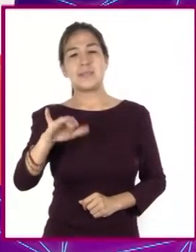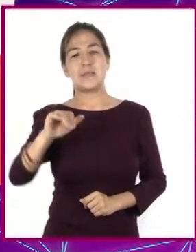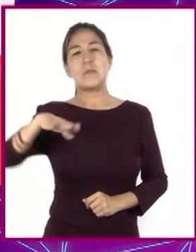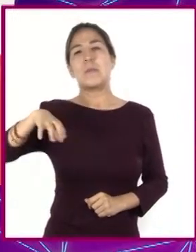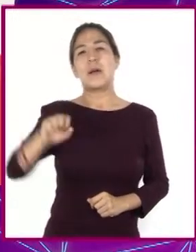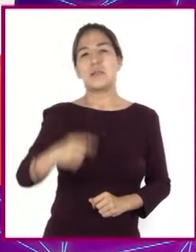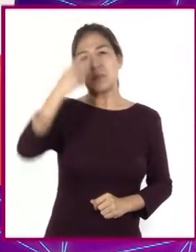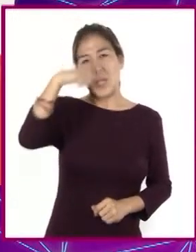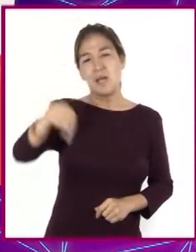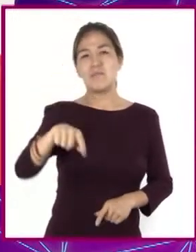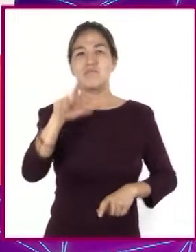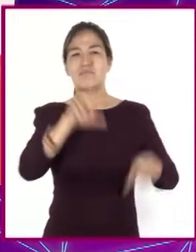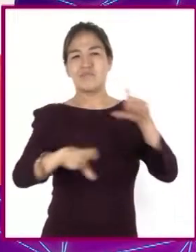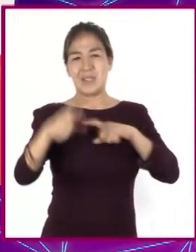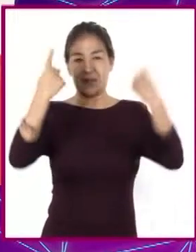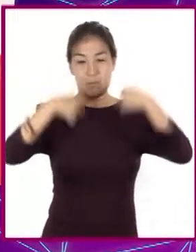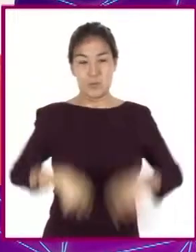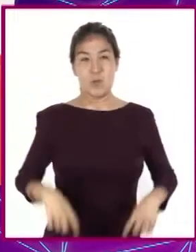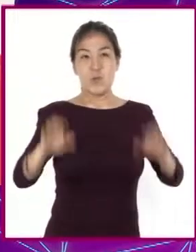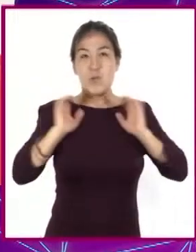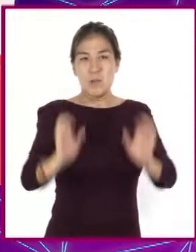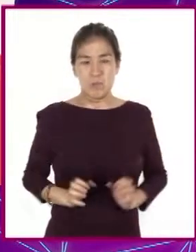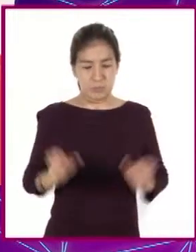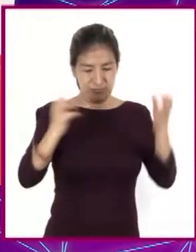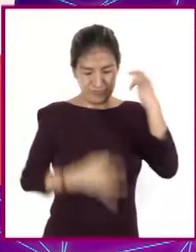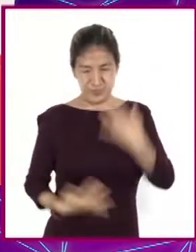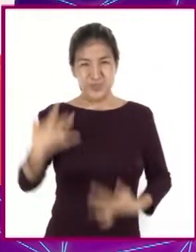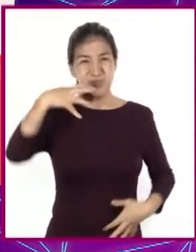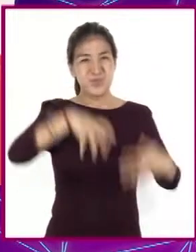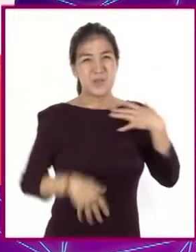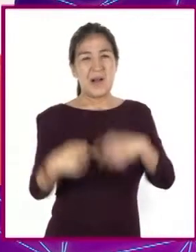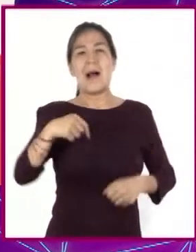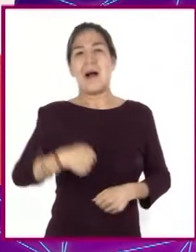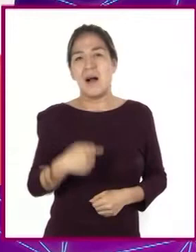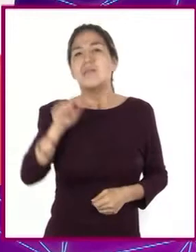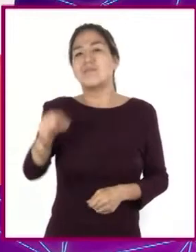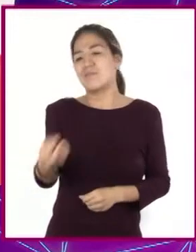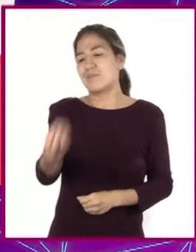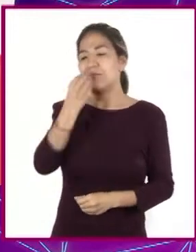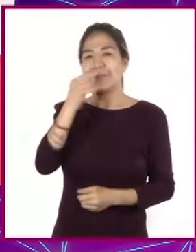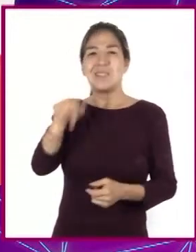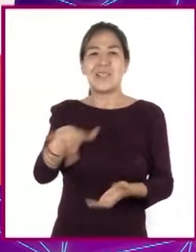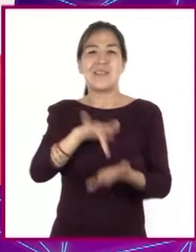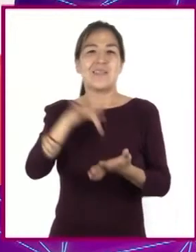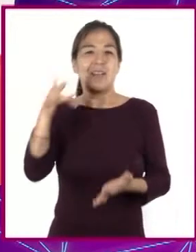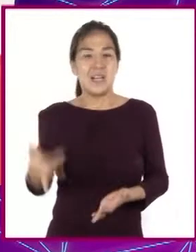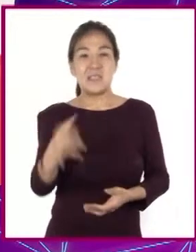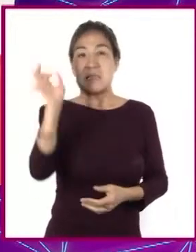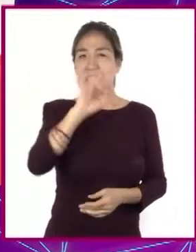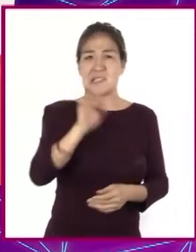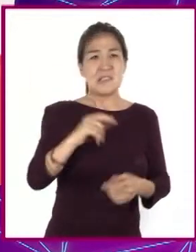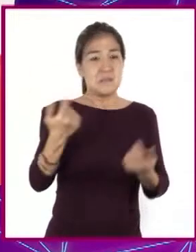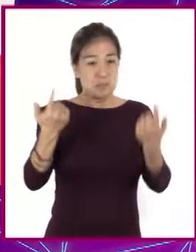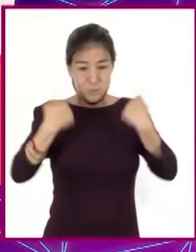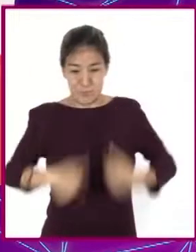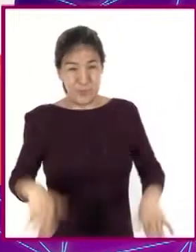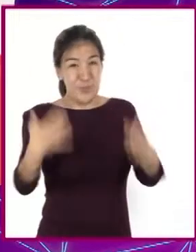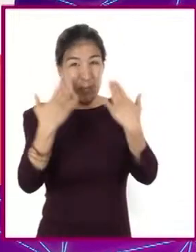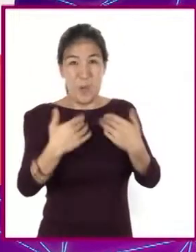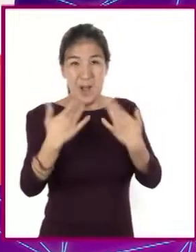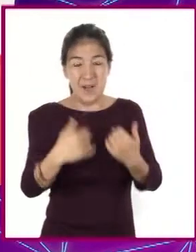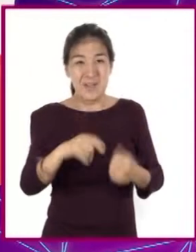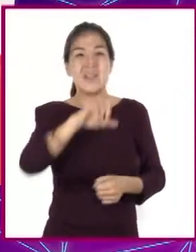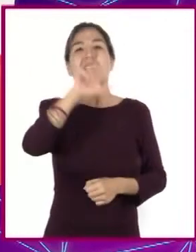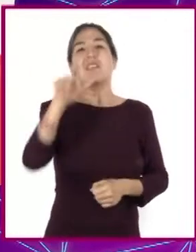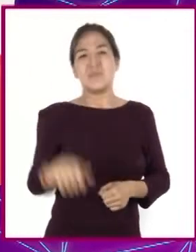químicas que suceden en el cuerpo se obtienen de la nutrición. Si nosotros no tenemos estas moléculas, pues empiezan a